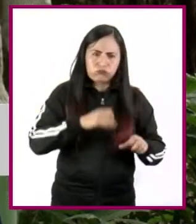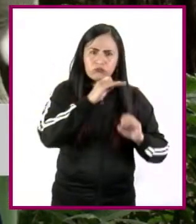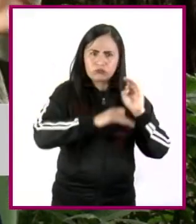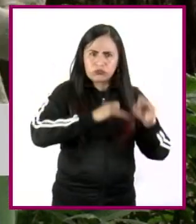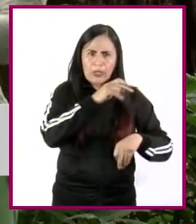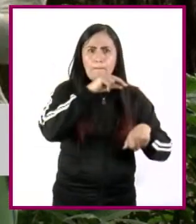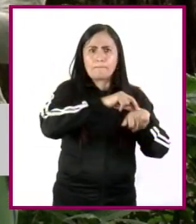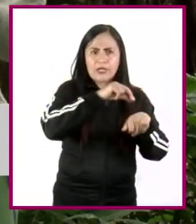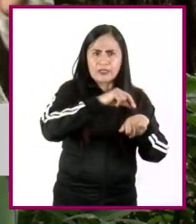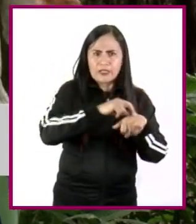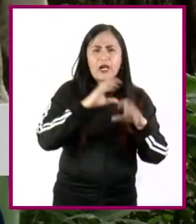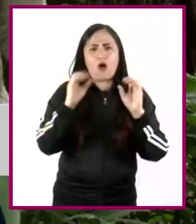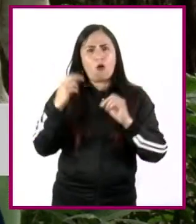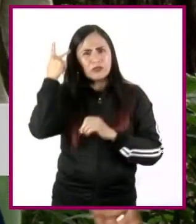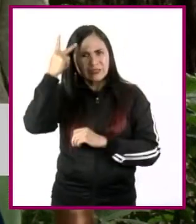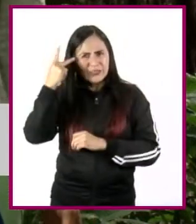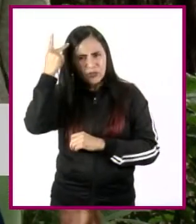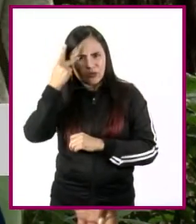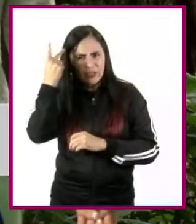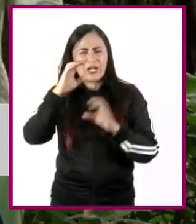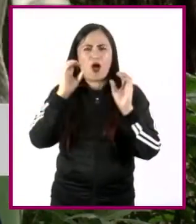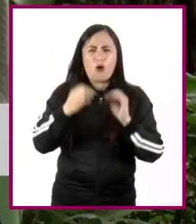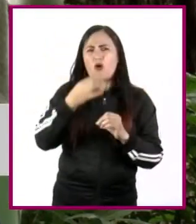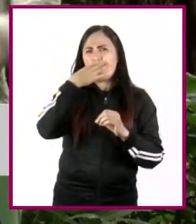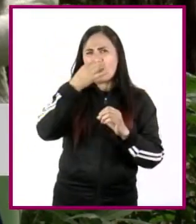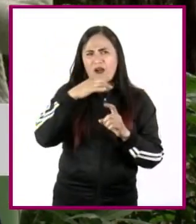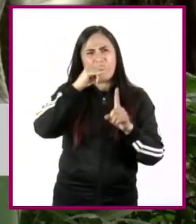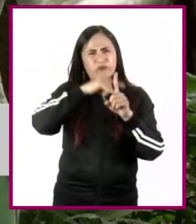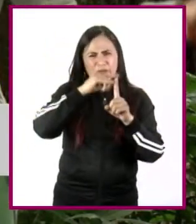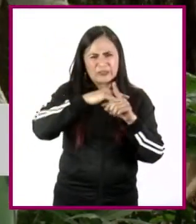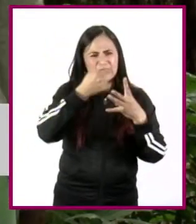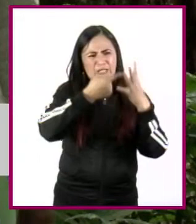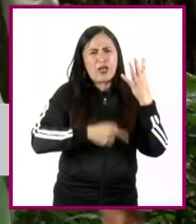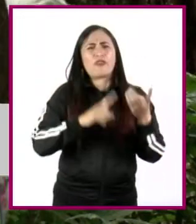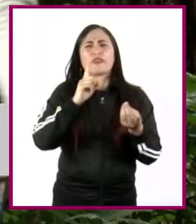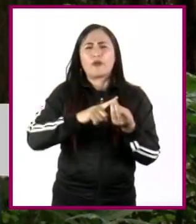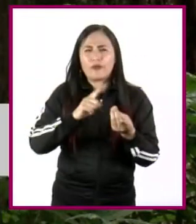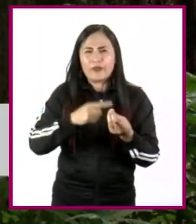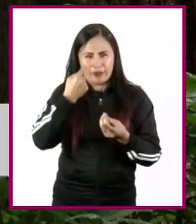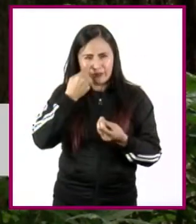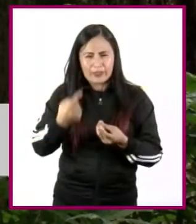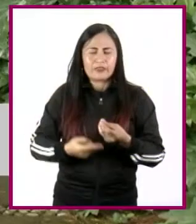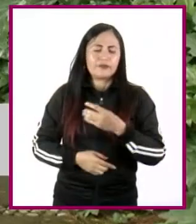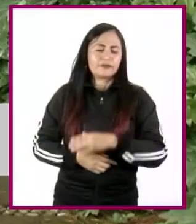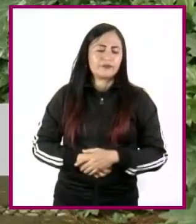psicológica, así como dotación de métodos anticonceptivos, son los siguientes sitios.